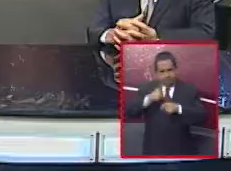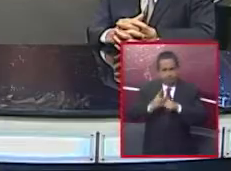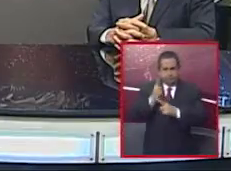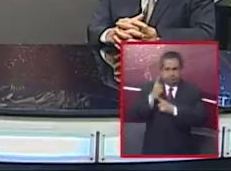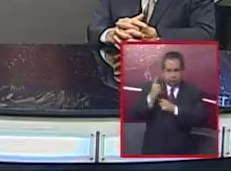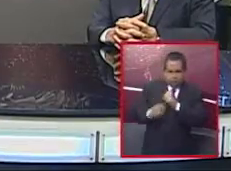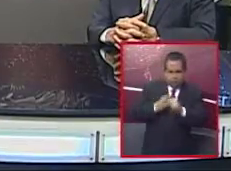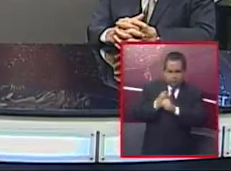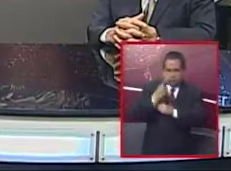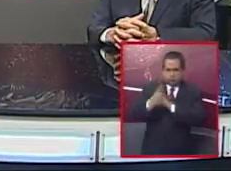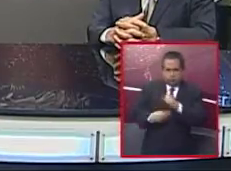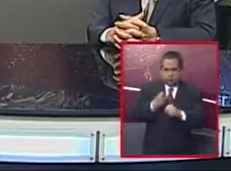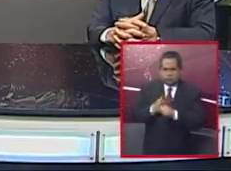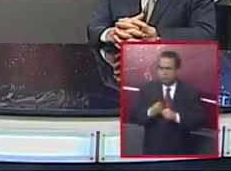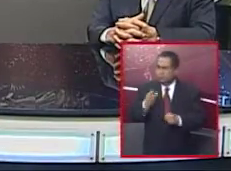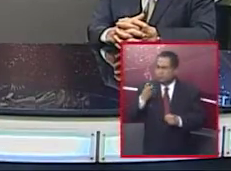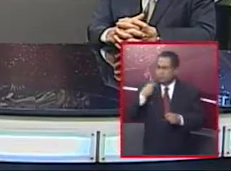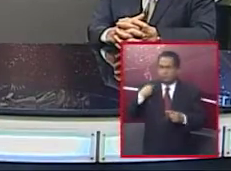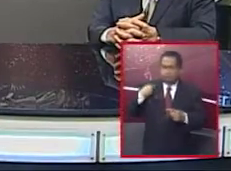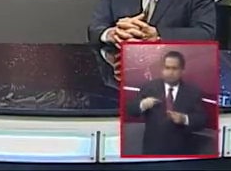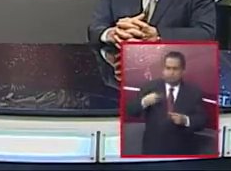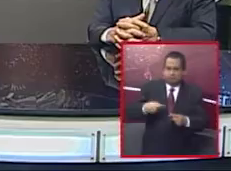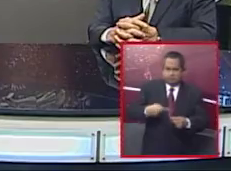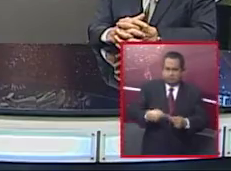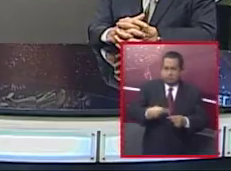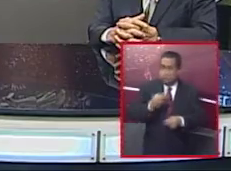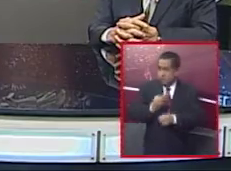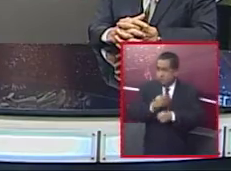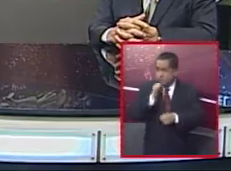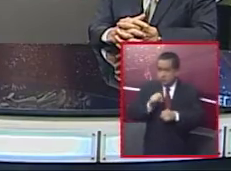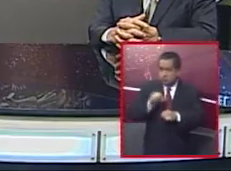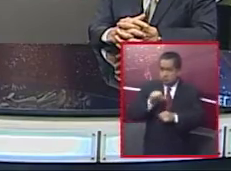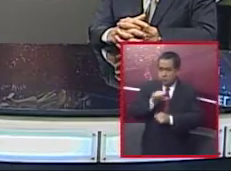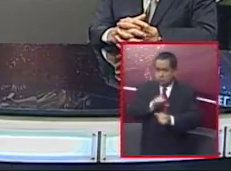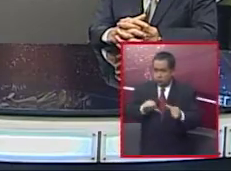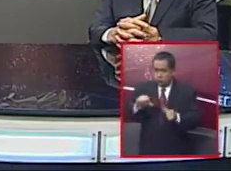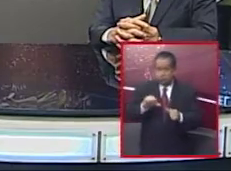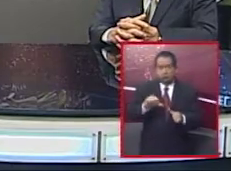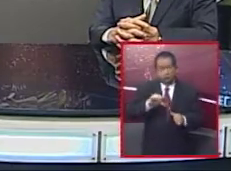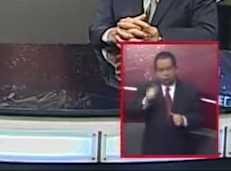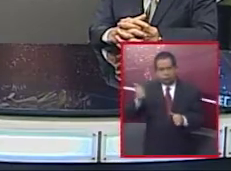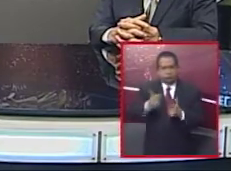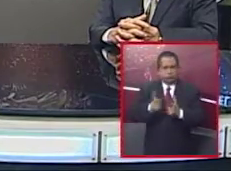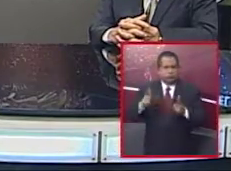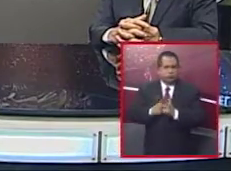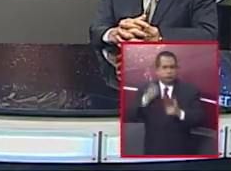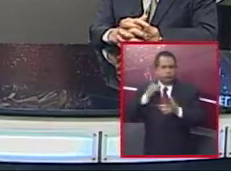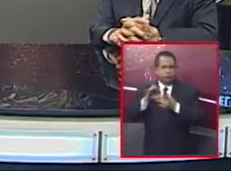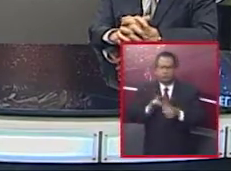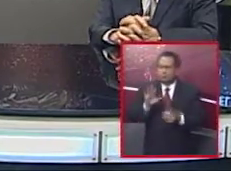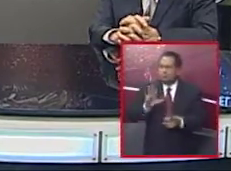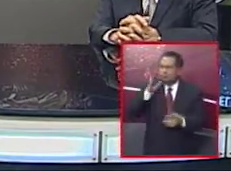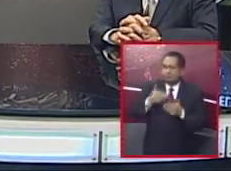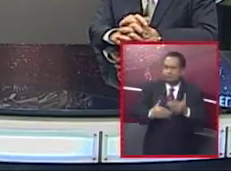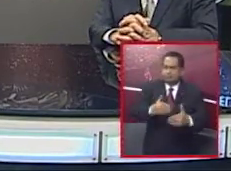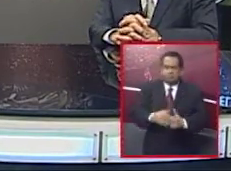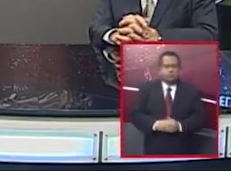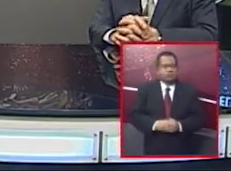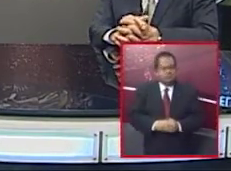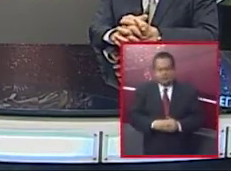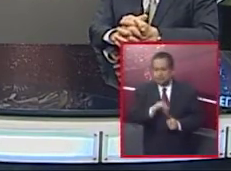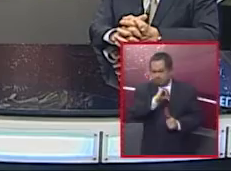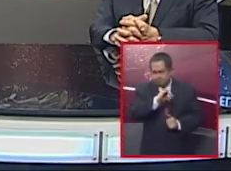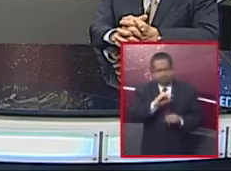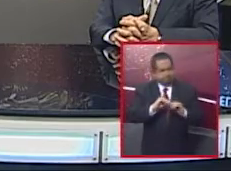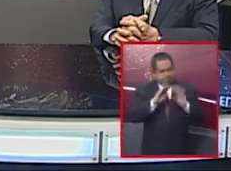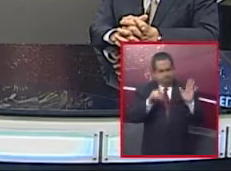año. Así es. En esta legislatura también habrá rotación de grupo parlamentario en la presidencia. ¿Qué se está perfilando? Sí, está contemplado desde